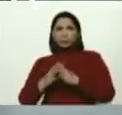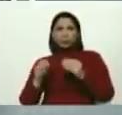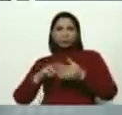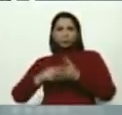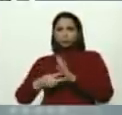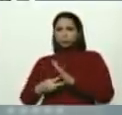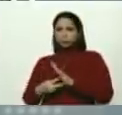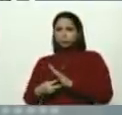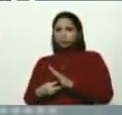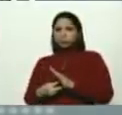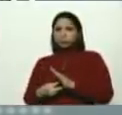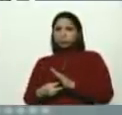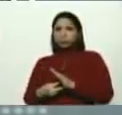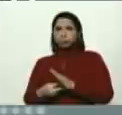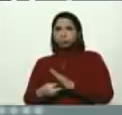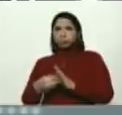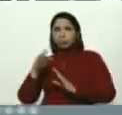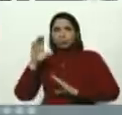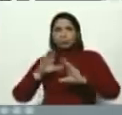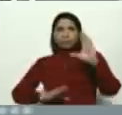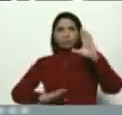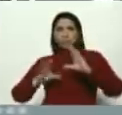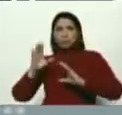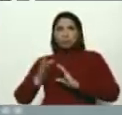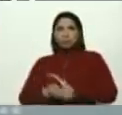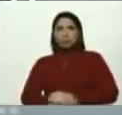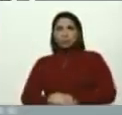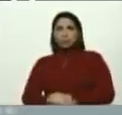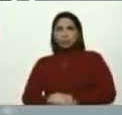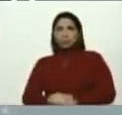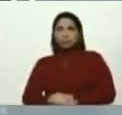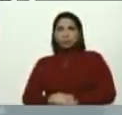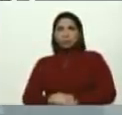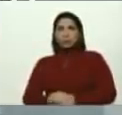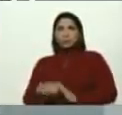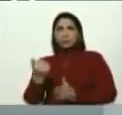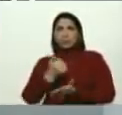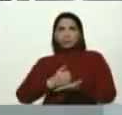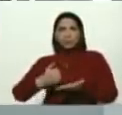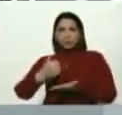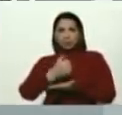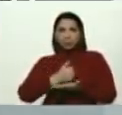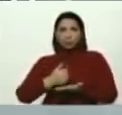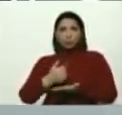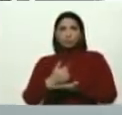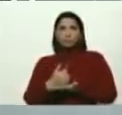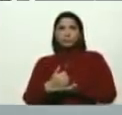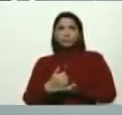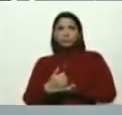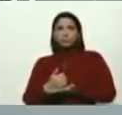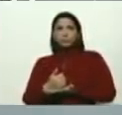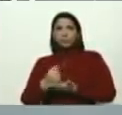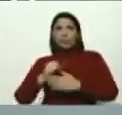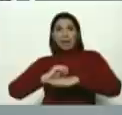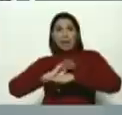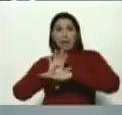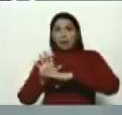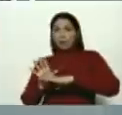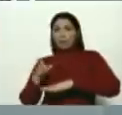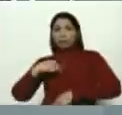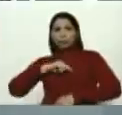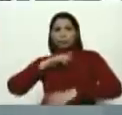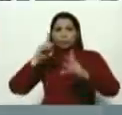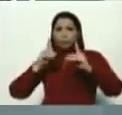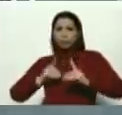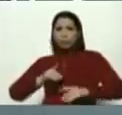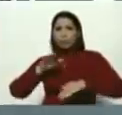que ver con la ciencia de la farmacéutica. Así que el ALBA hemos decidido